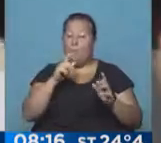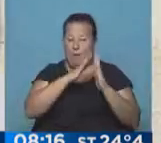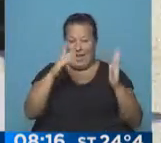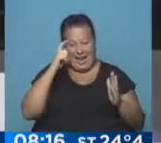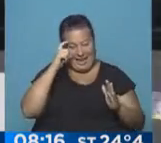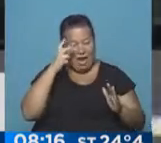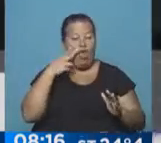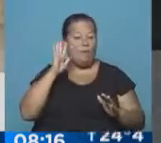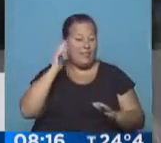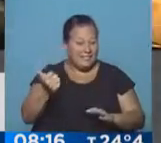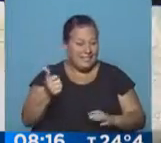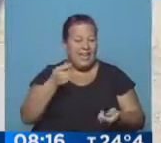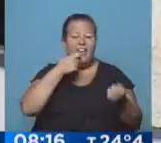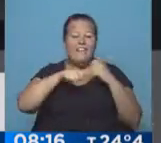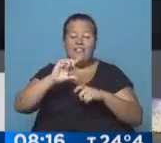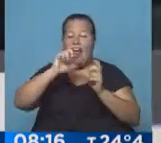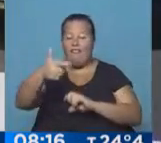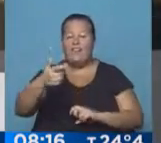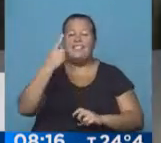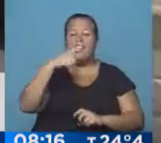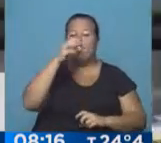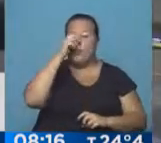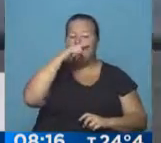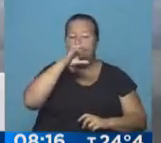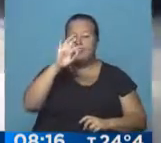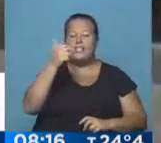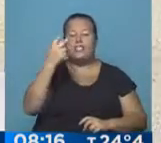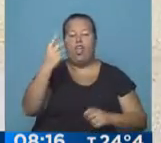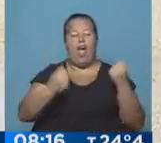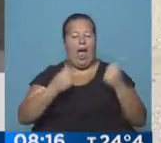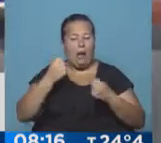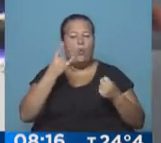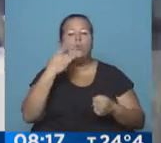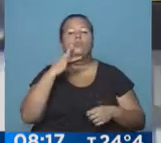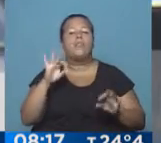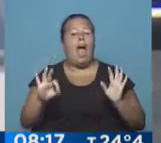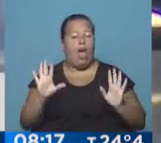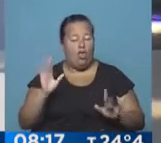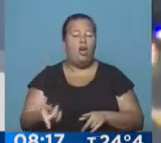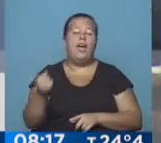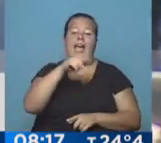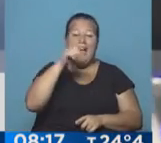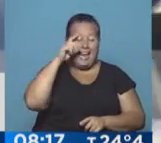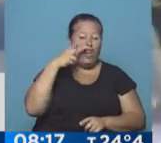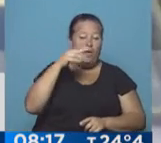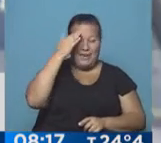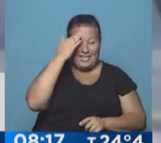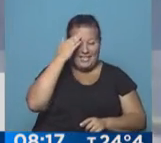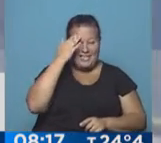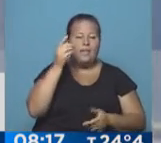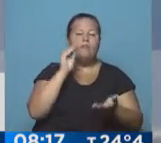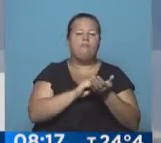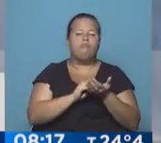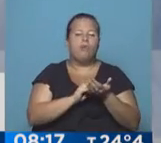2016 se transfirieron 127 mil 62 unidades usadas mientras que en enero del 2015 se habían